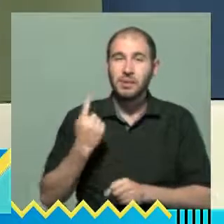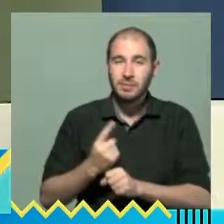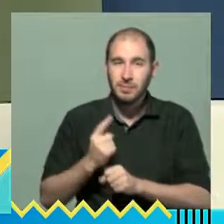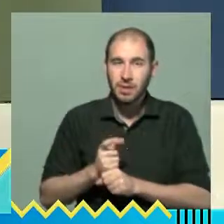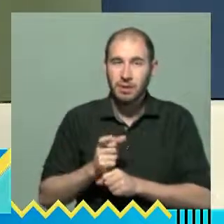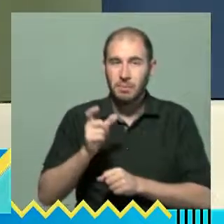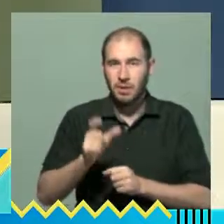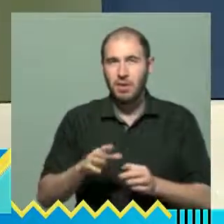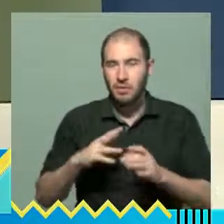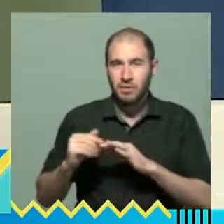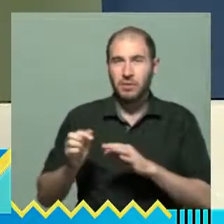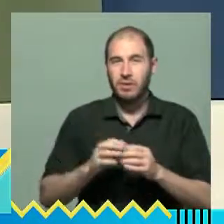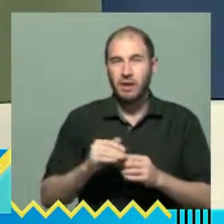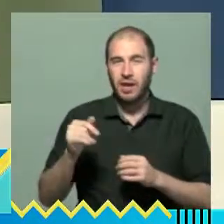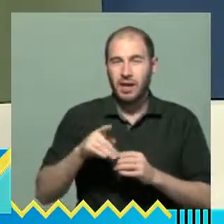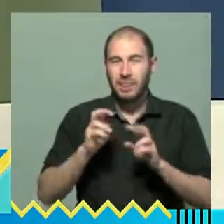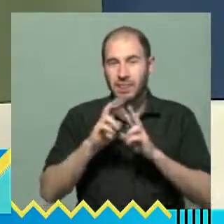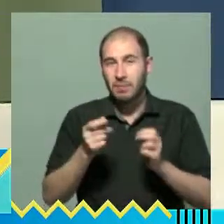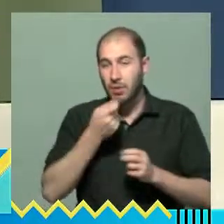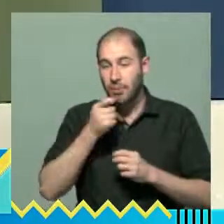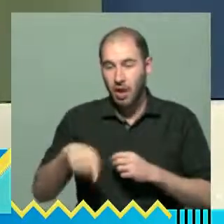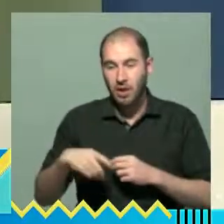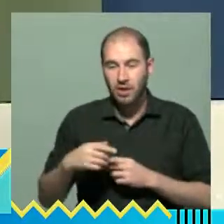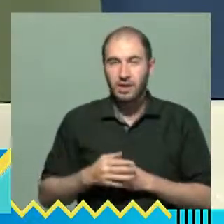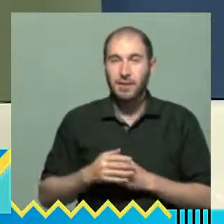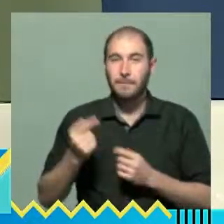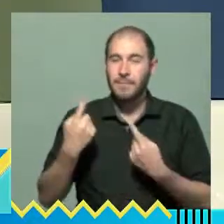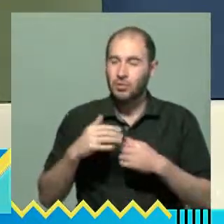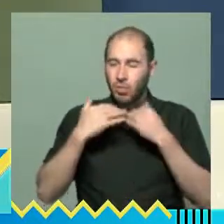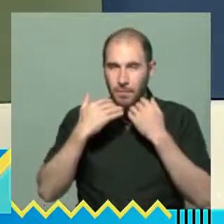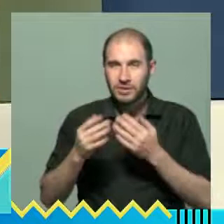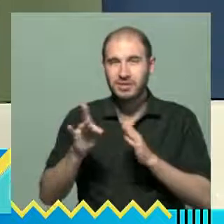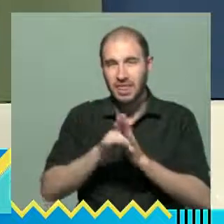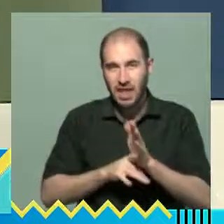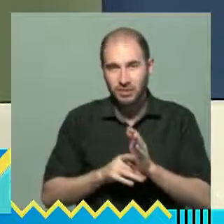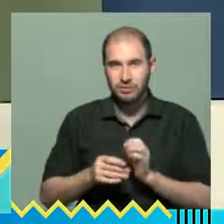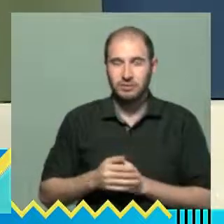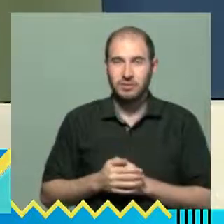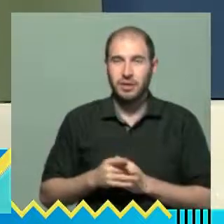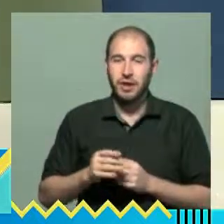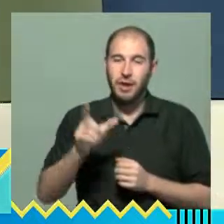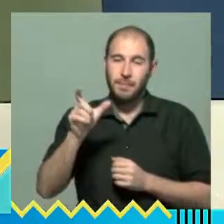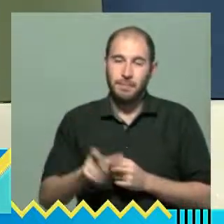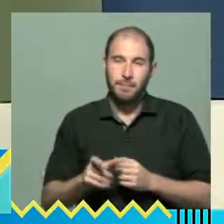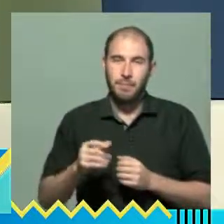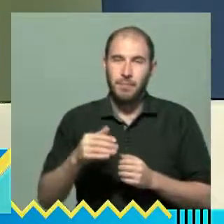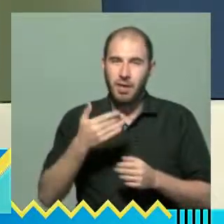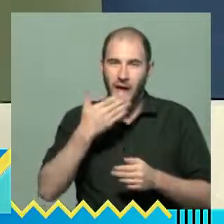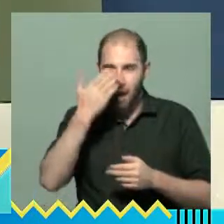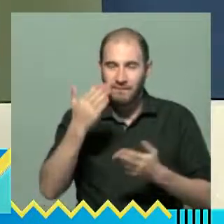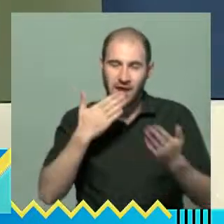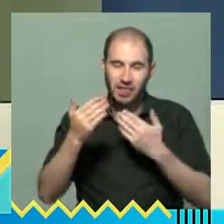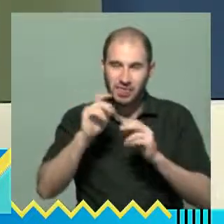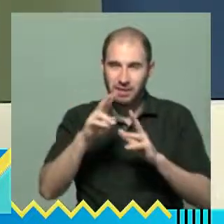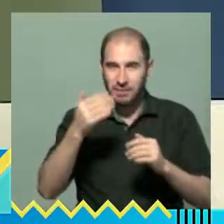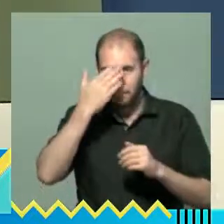figura discutida, una figura clínica discutida si la hay en este momento esa, pero independientemente de este dato que doy, como figura o no clínica discutida, el tema